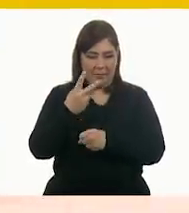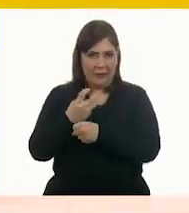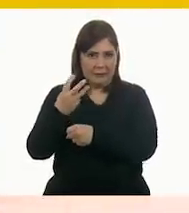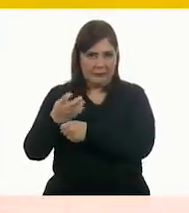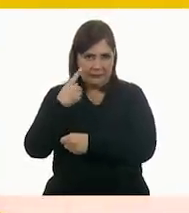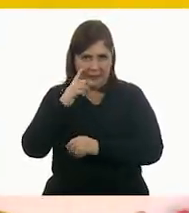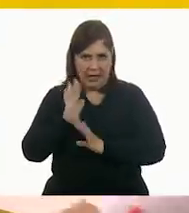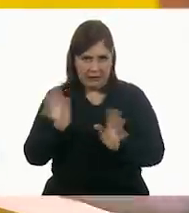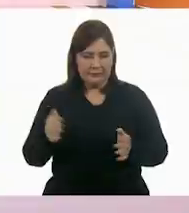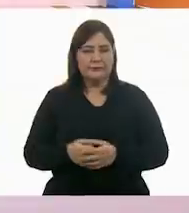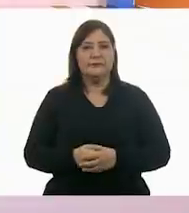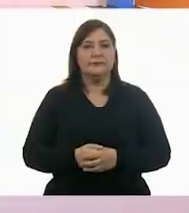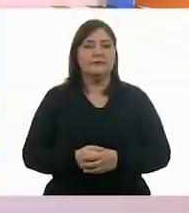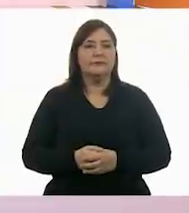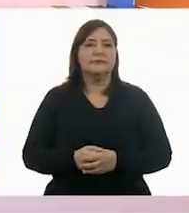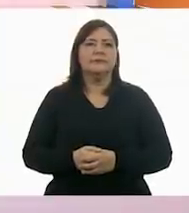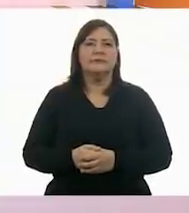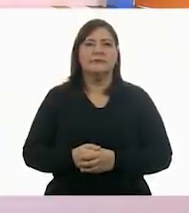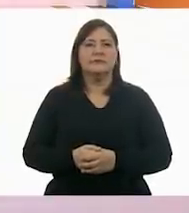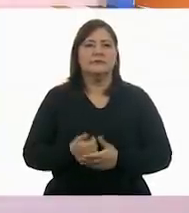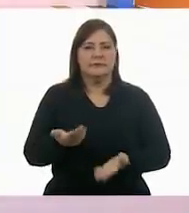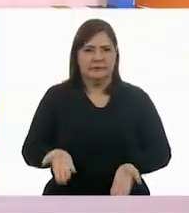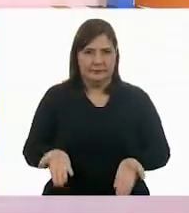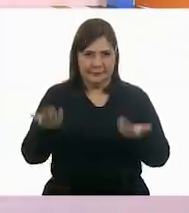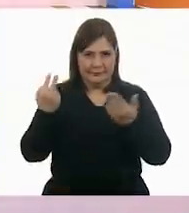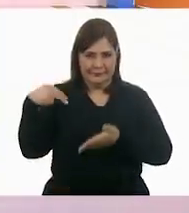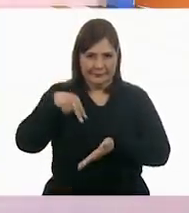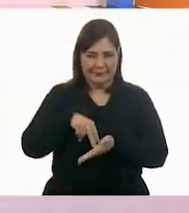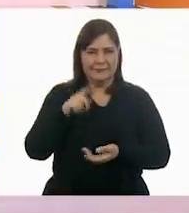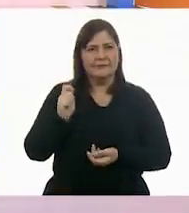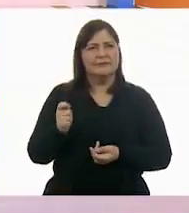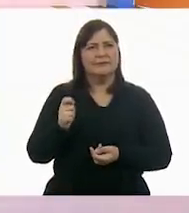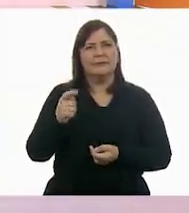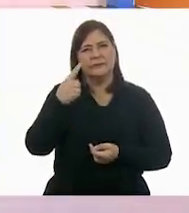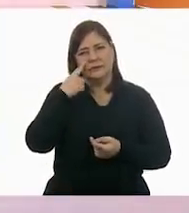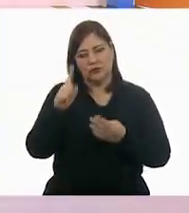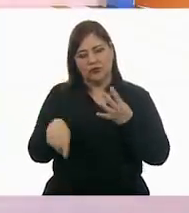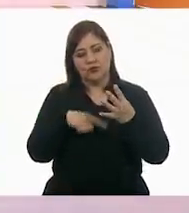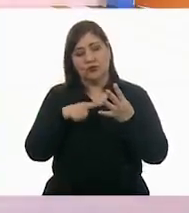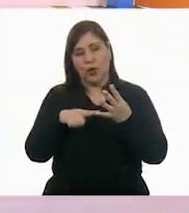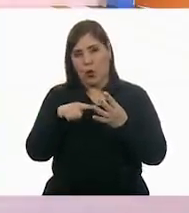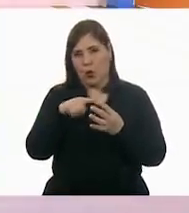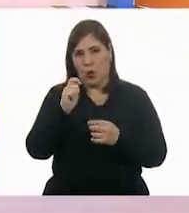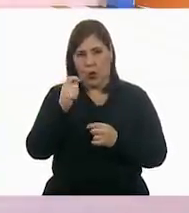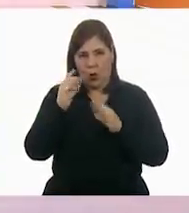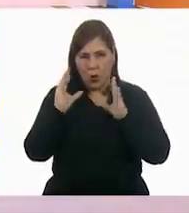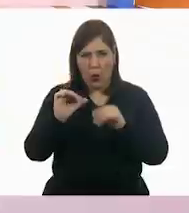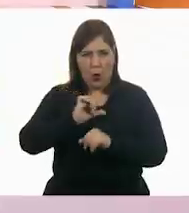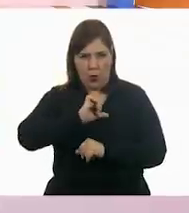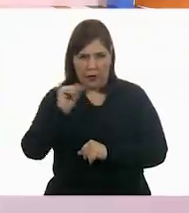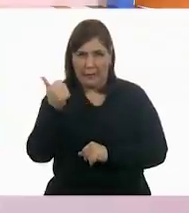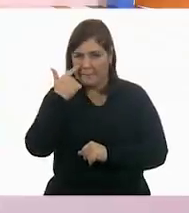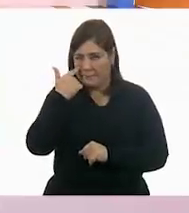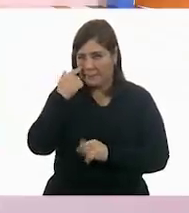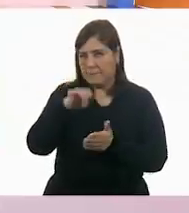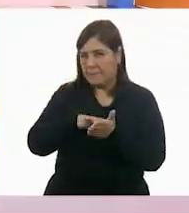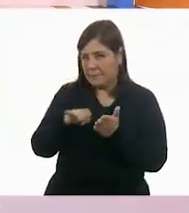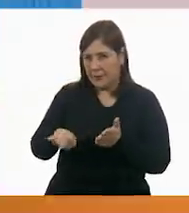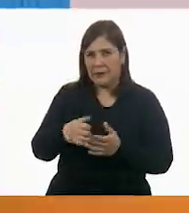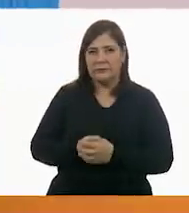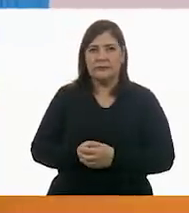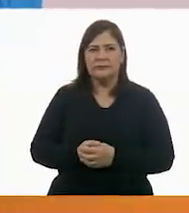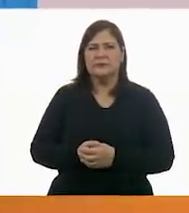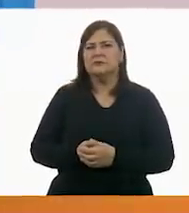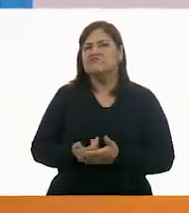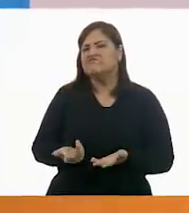Ok. Bueno, vente, vamos a levantar. Te voy a enseñar una más. Por ejemplo, Mariana,